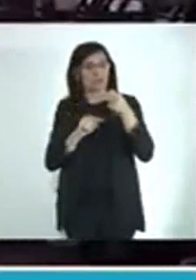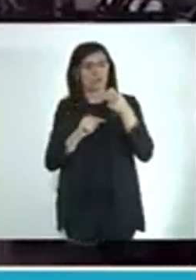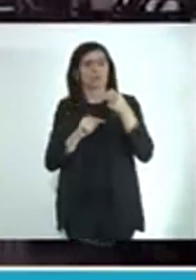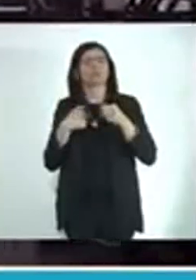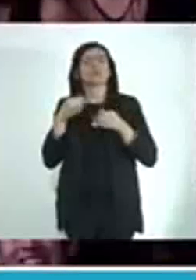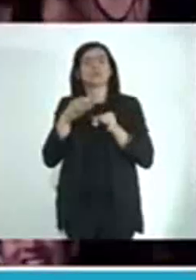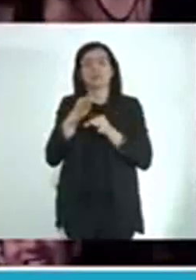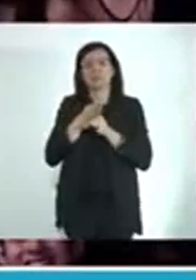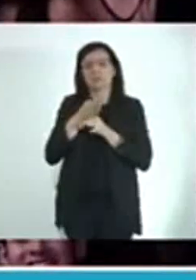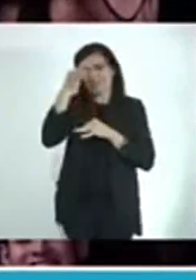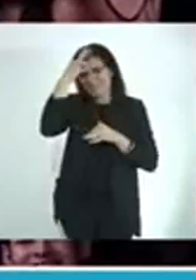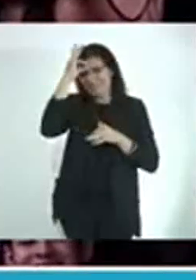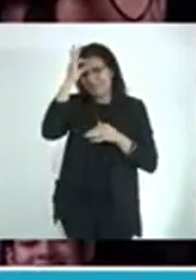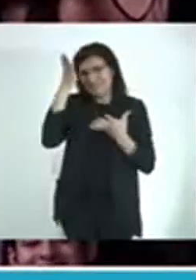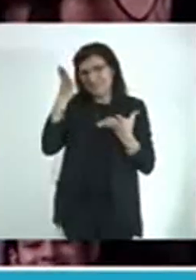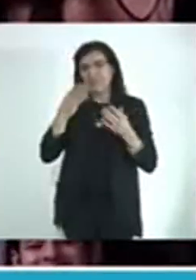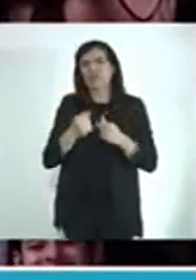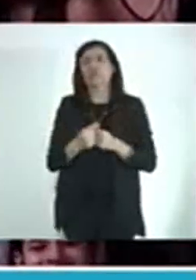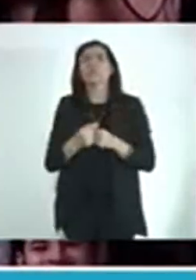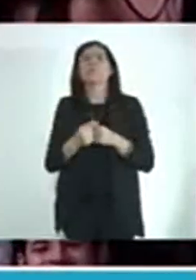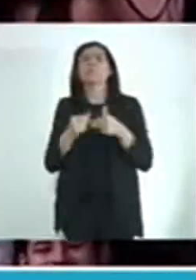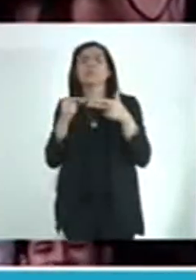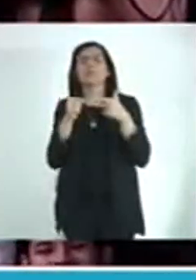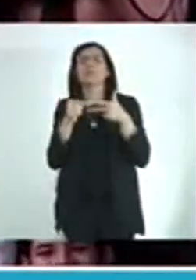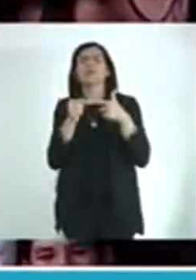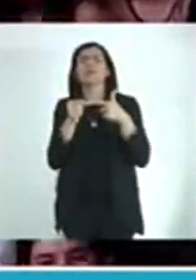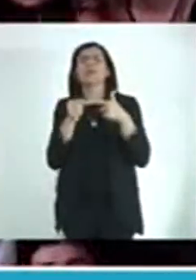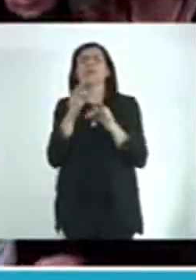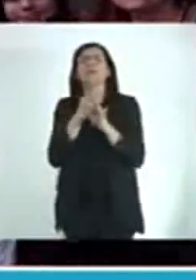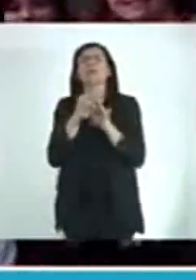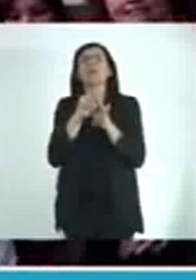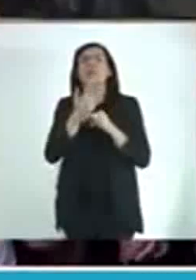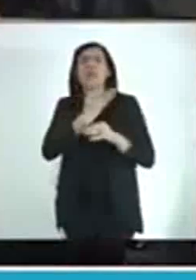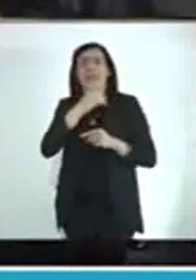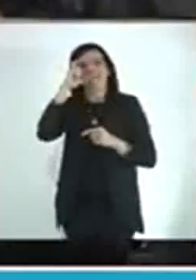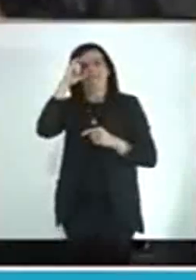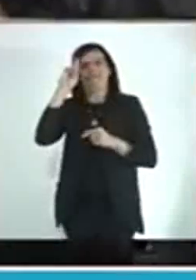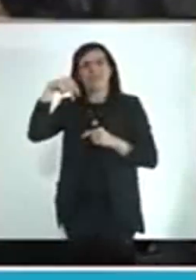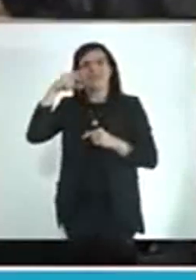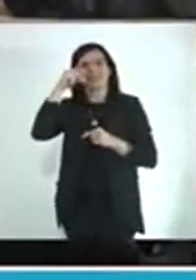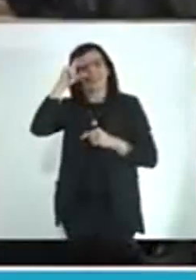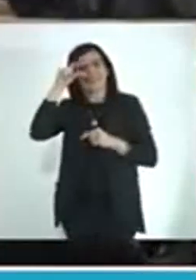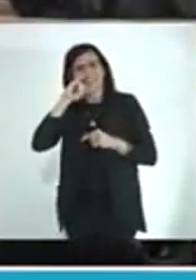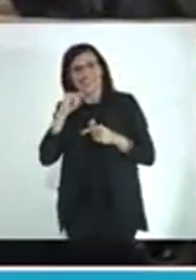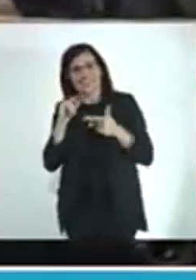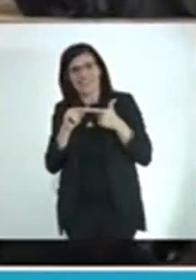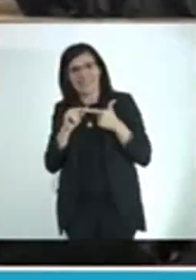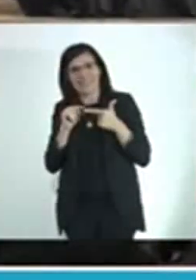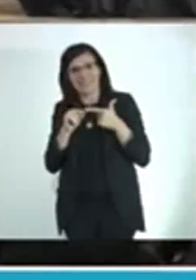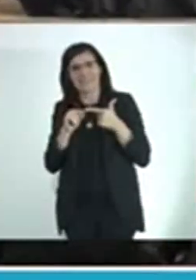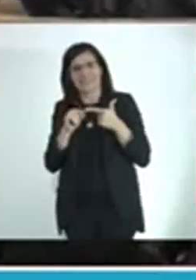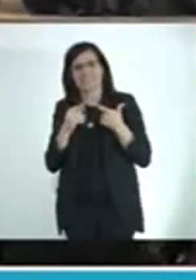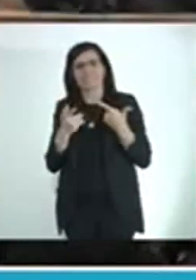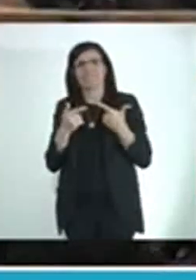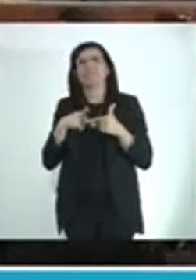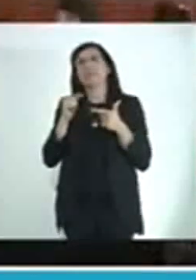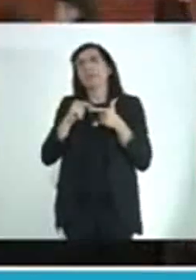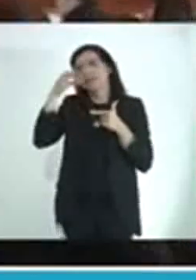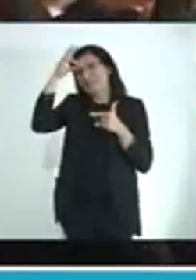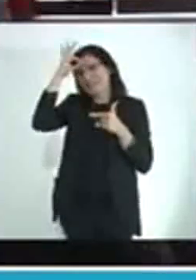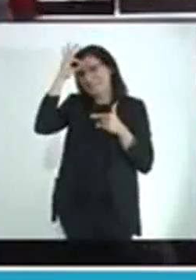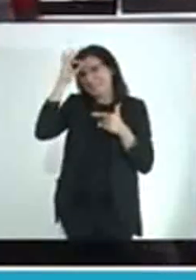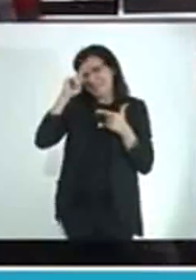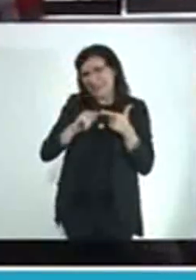Pantaleón Fernández, una escuela orientada en arte-teatro, doy las materias específicas de la orientación como teatro